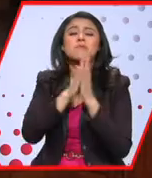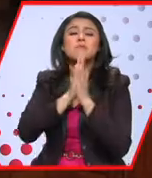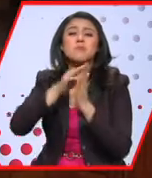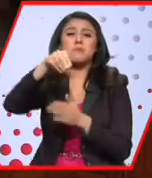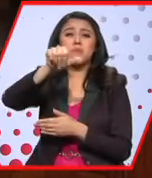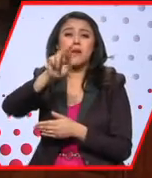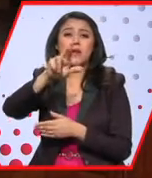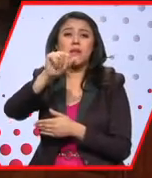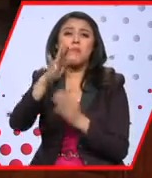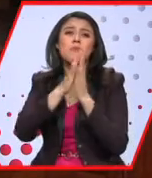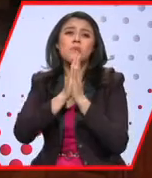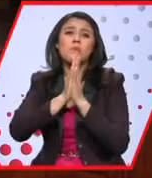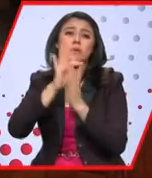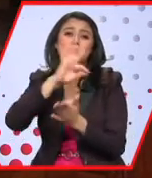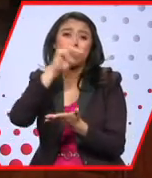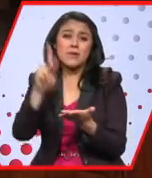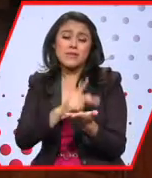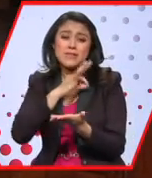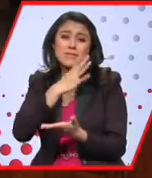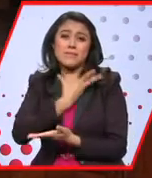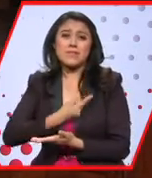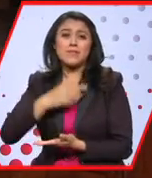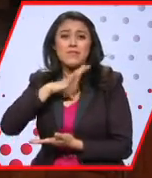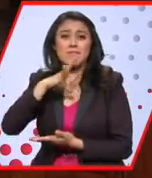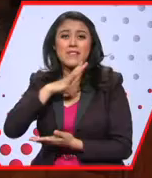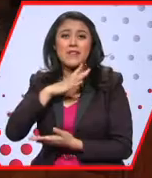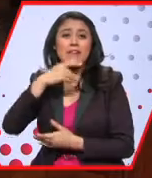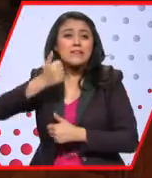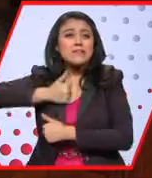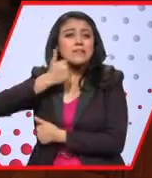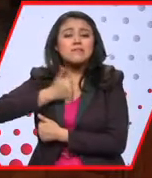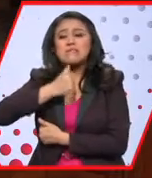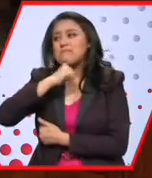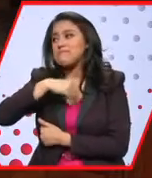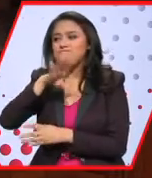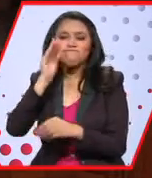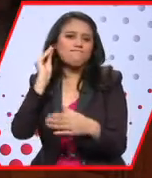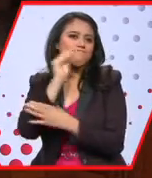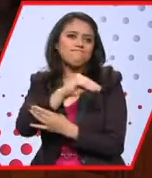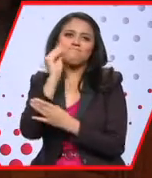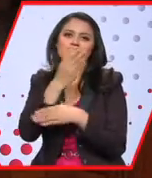Que me ayuden a recuperar a mi hijo, porque las autoridades no me hacen caso.